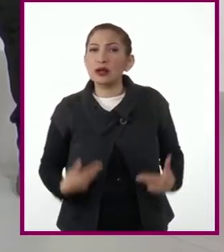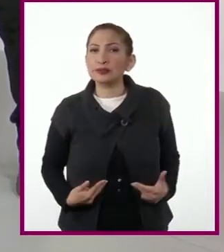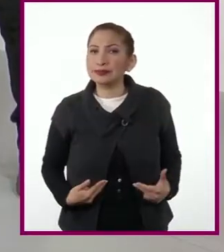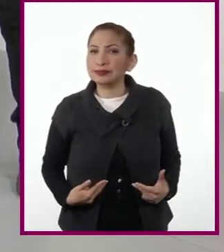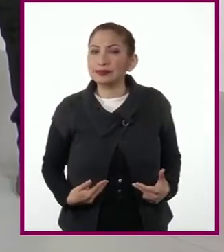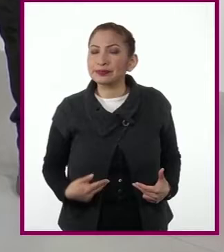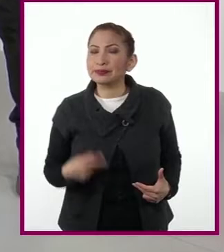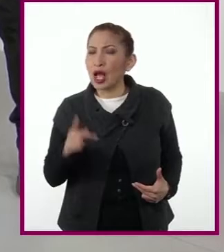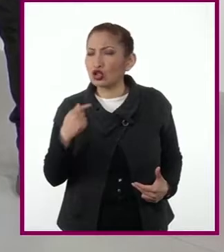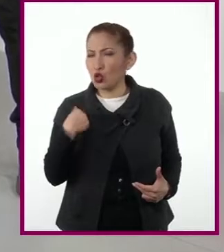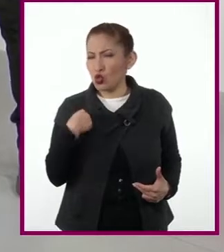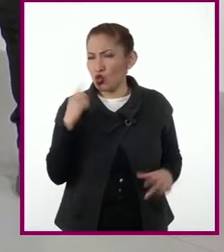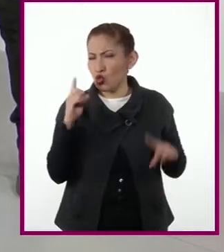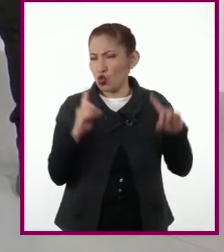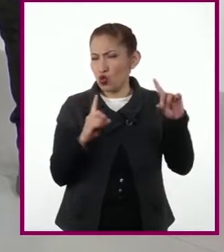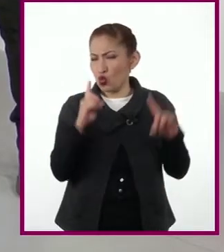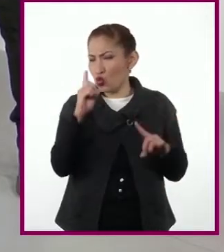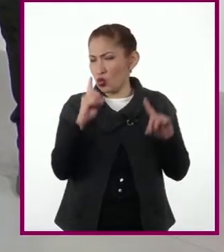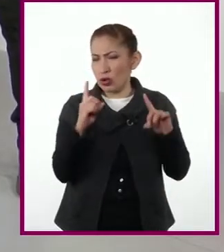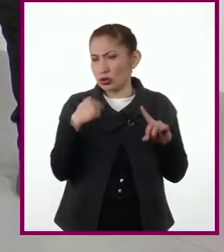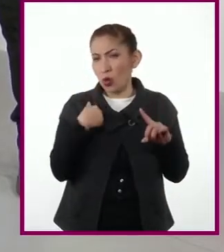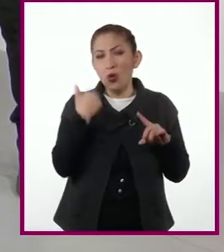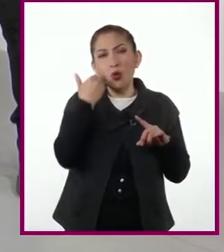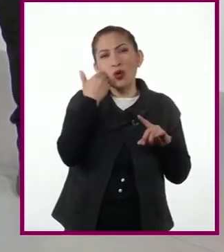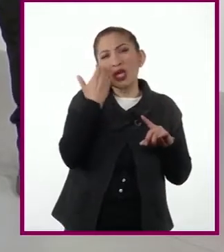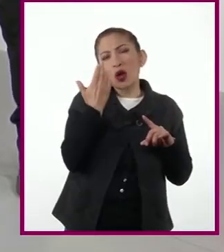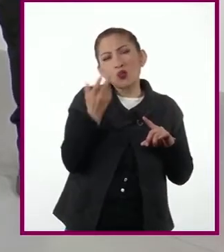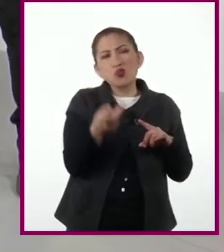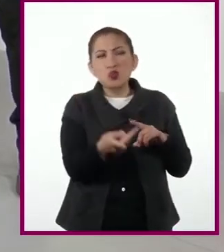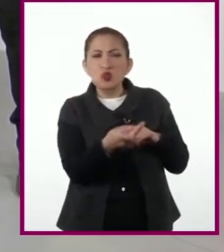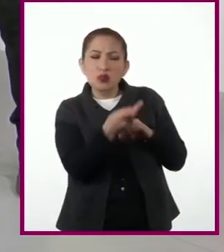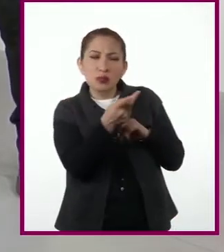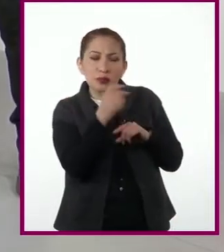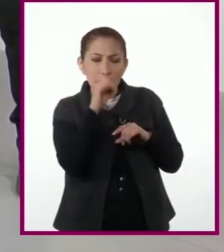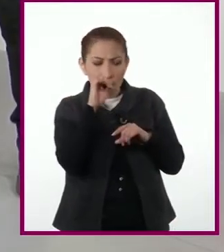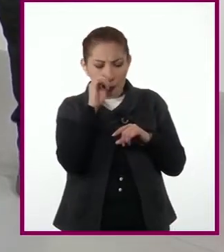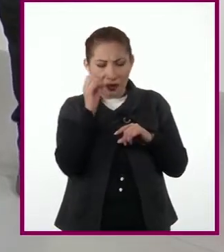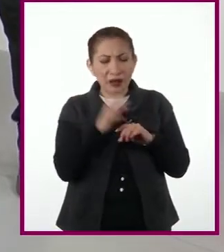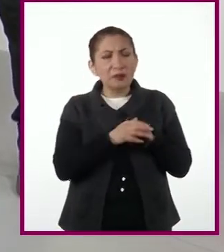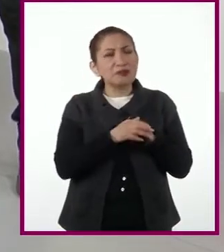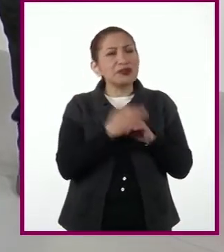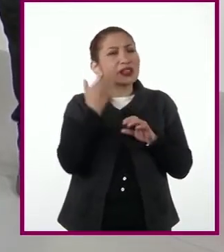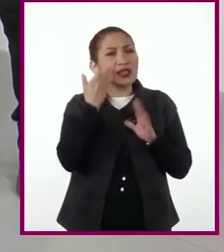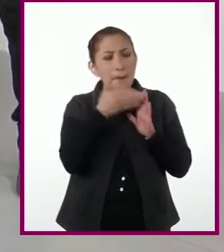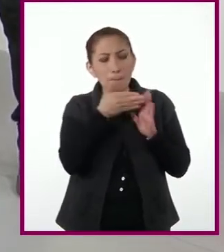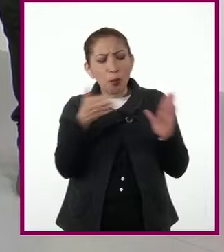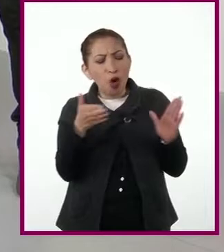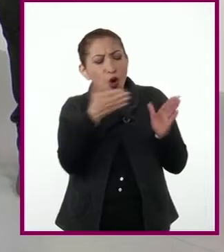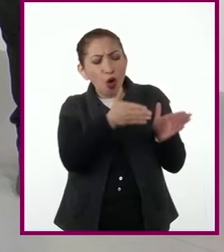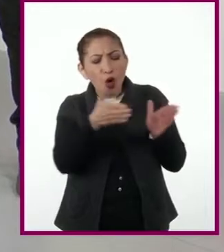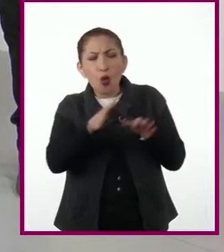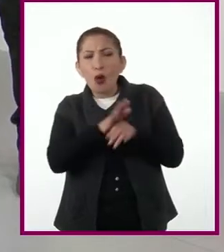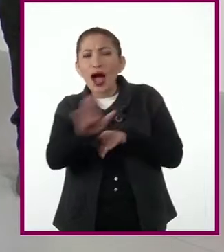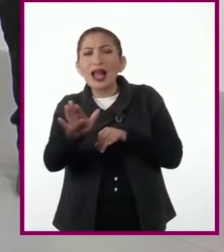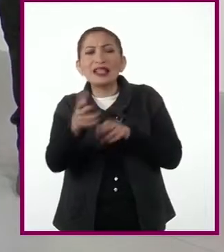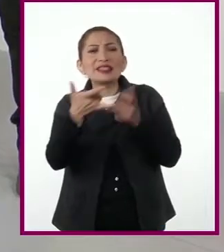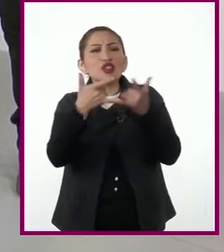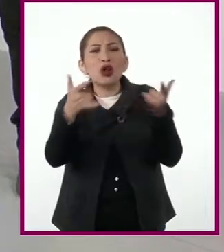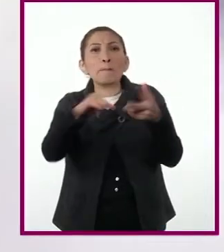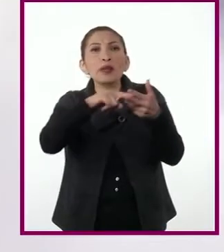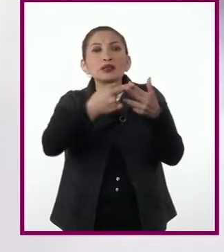Pero yo tengo una duda, maestra. A mí me gustaría preguntar, ¿en qué época de la historia apareció la